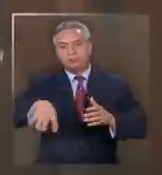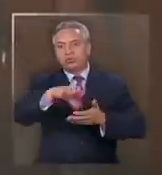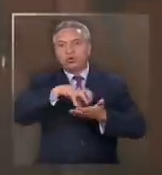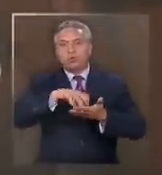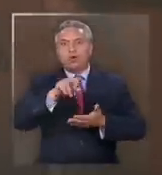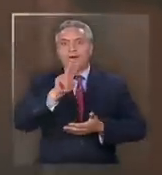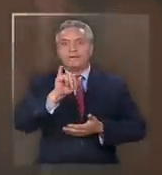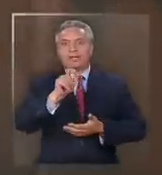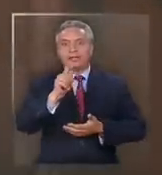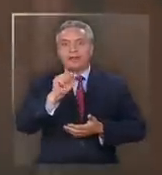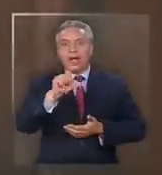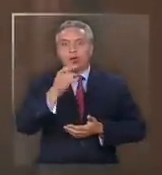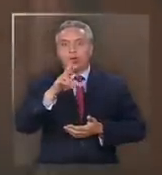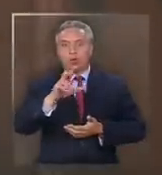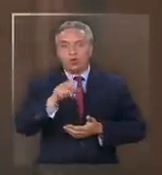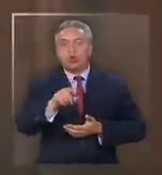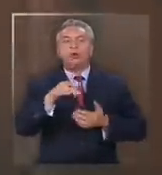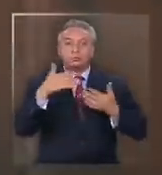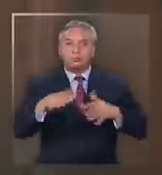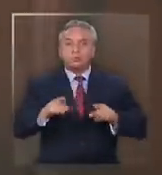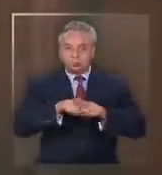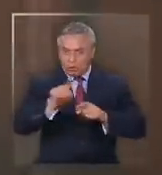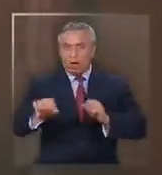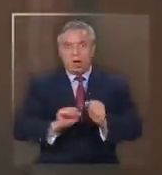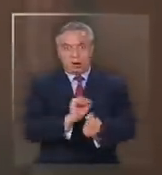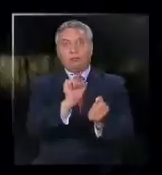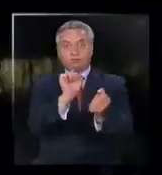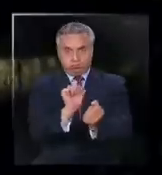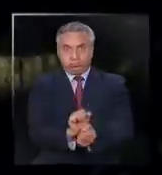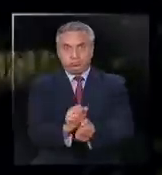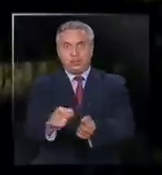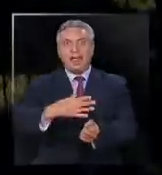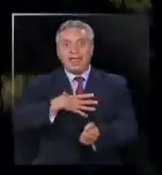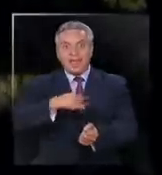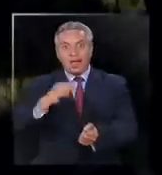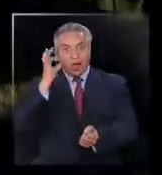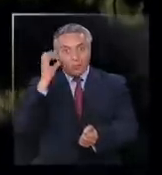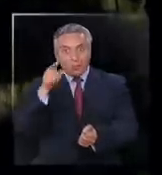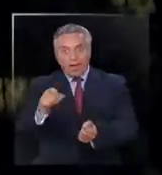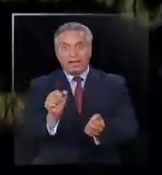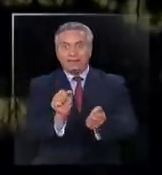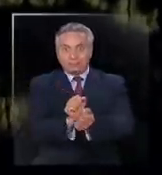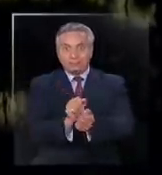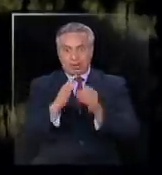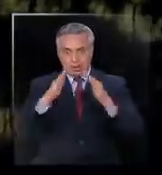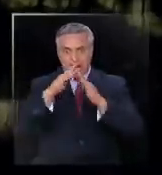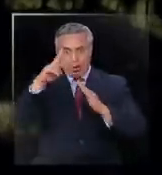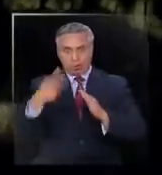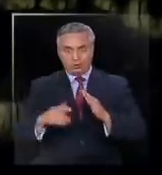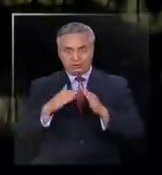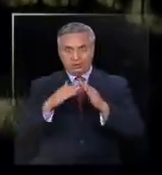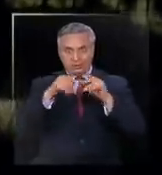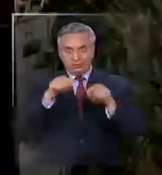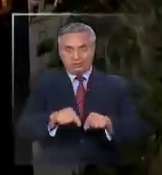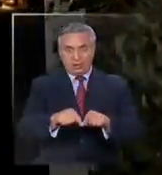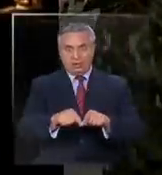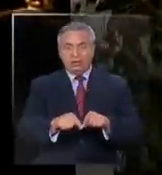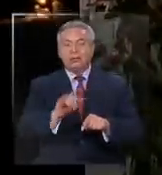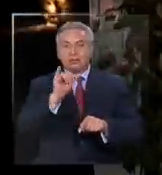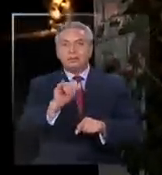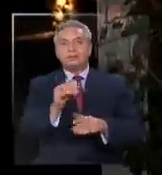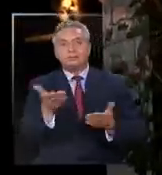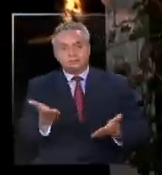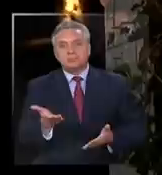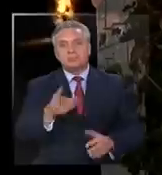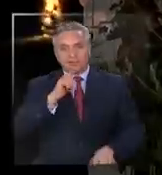con maniatar a uno de los hijos de la mujer residente de acá del lugar, con lo